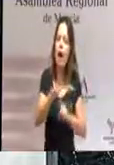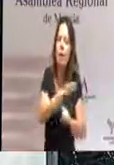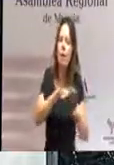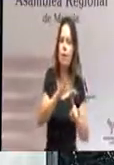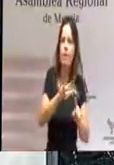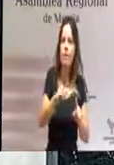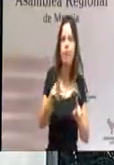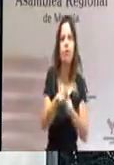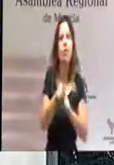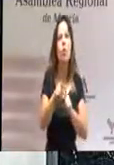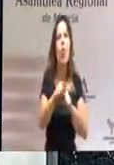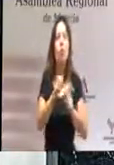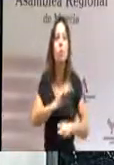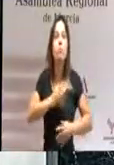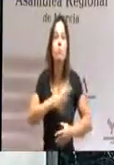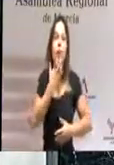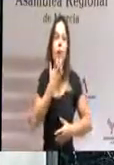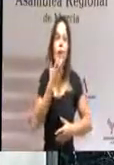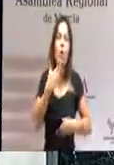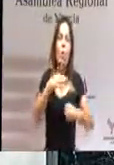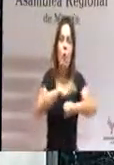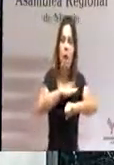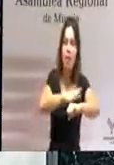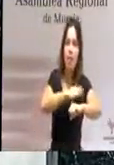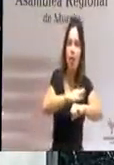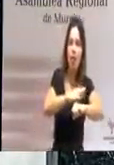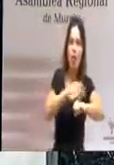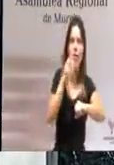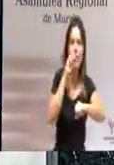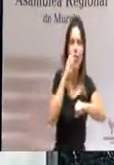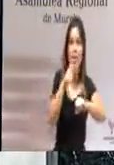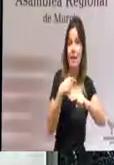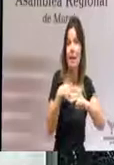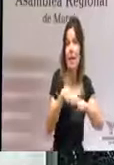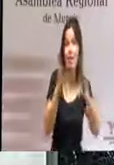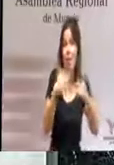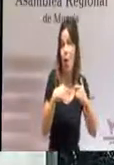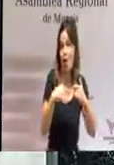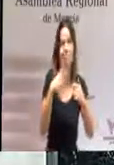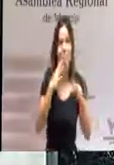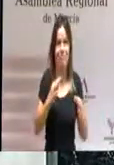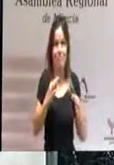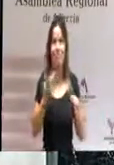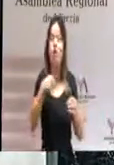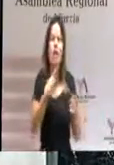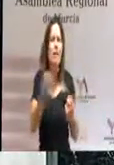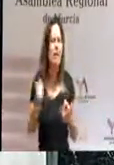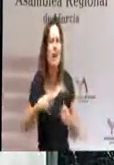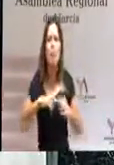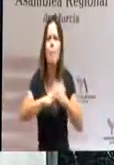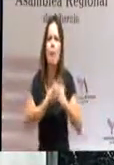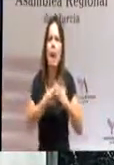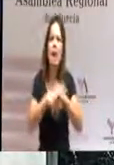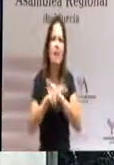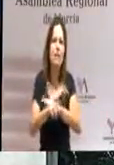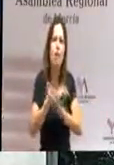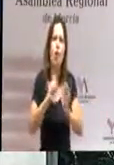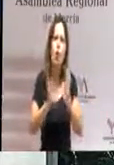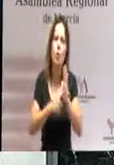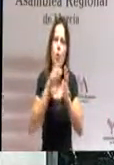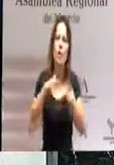No debe causarle sorpresa que, por ejemplo, el Mar Menor no cuente con esta herramienta. Necesitamos la puesta en marcha inmediata del Plan de Gestión Integral de los